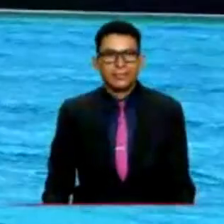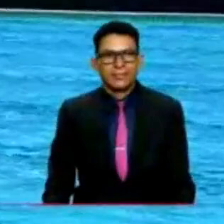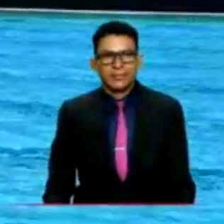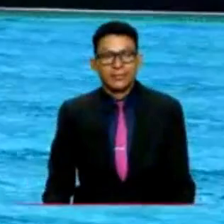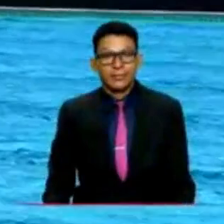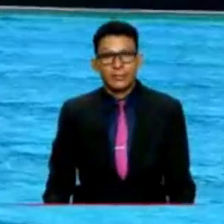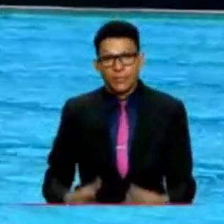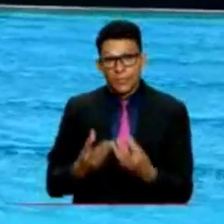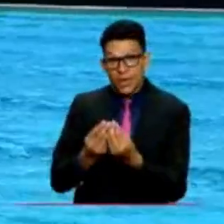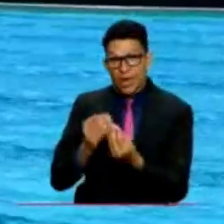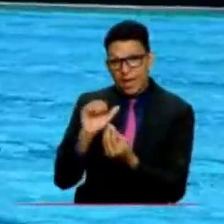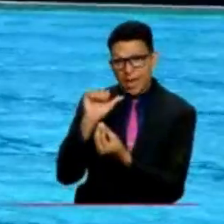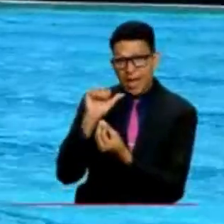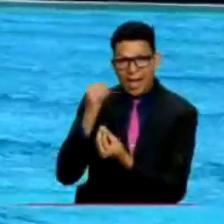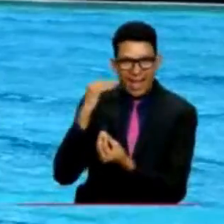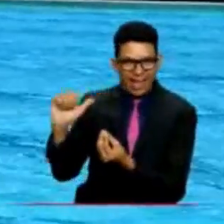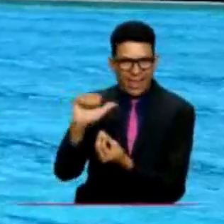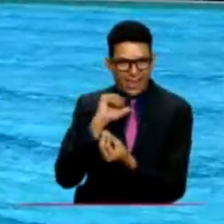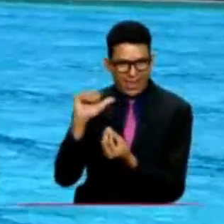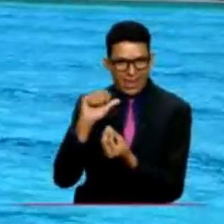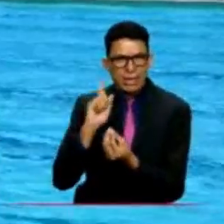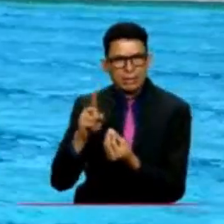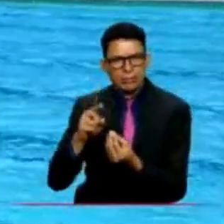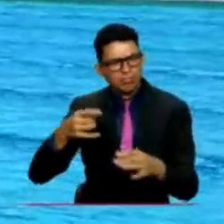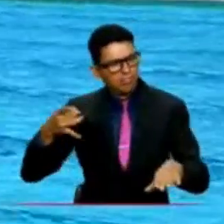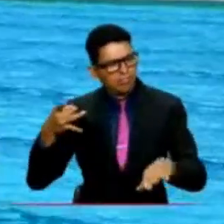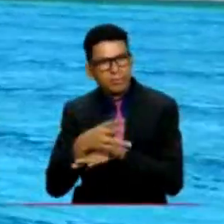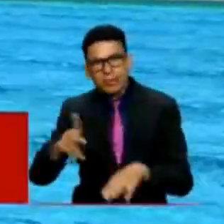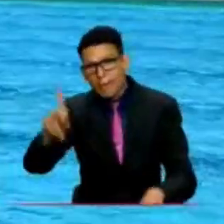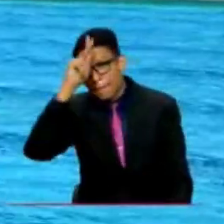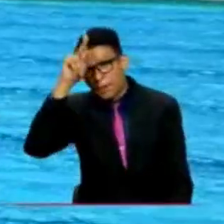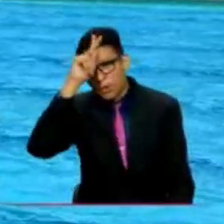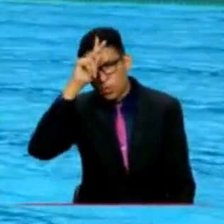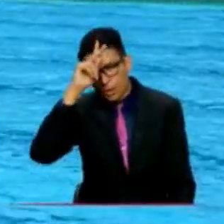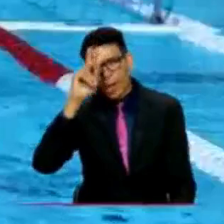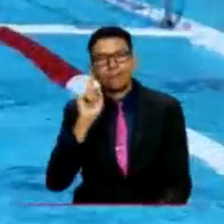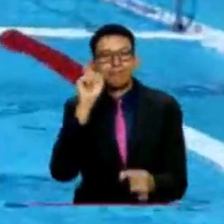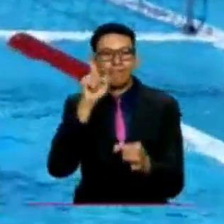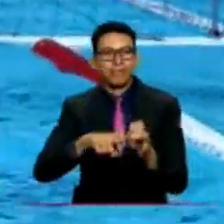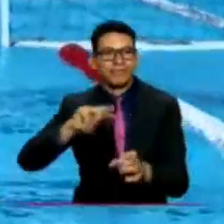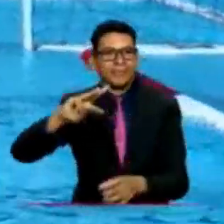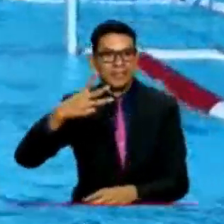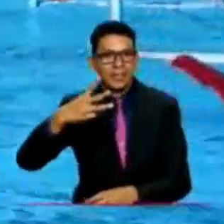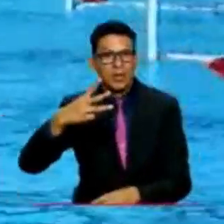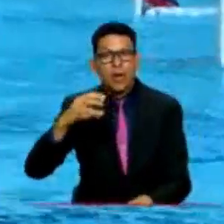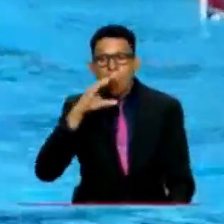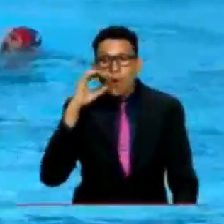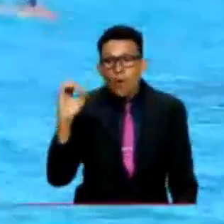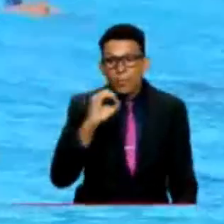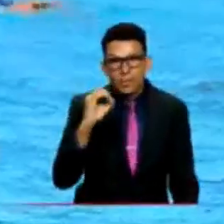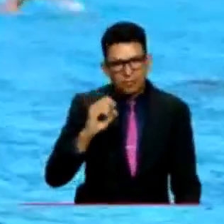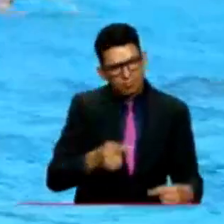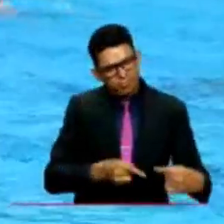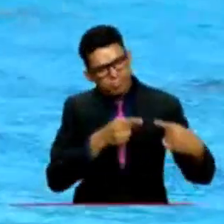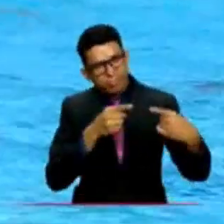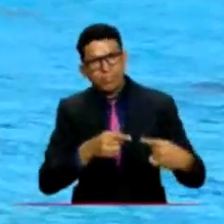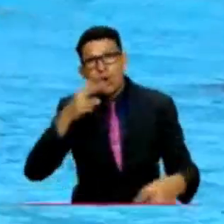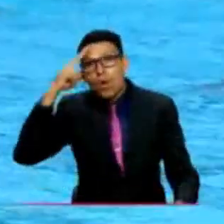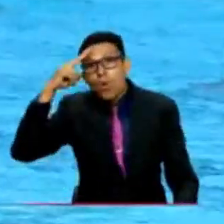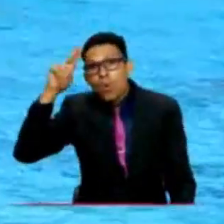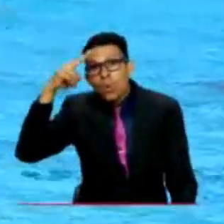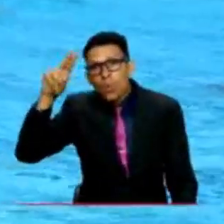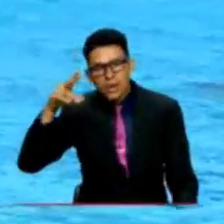El equipo femenino superó a Perú en un partido reñido, asegurando el tercer lugar en el podio. Por su parte, los hombres se enfrentaron a